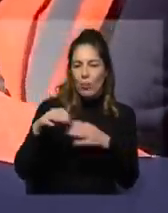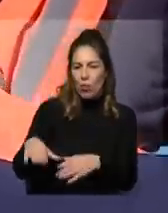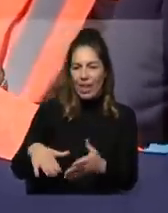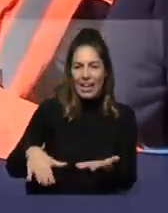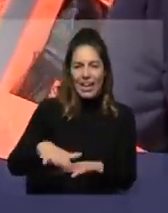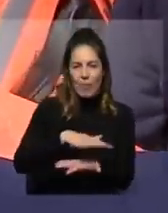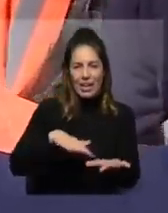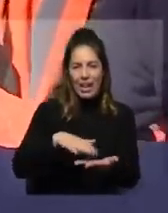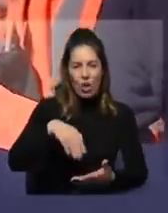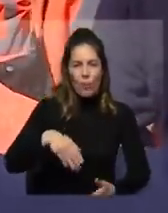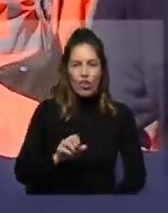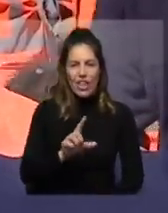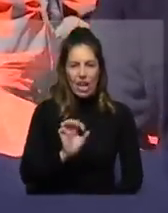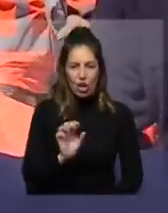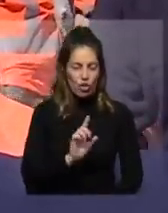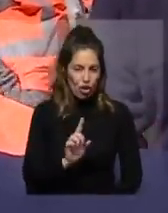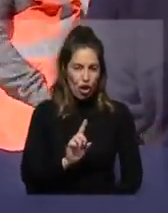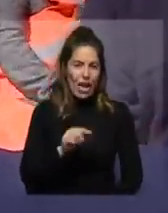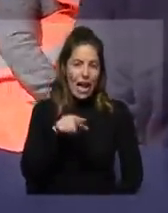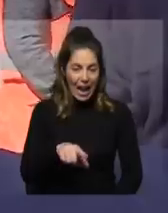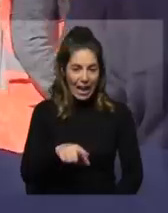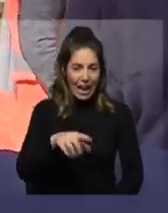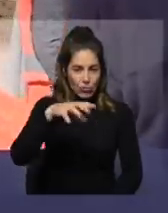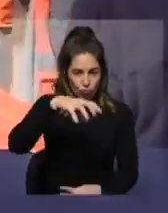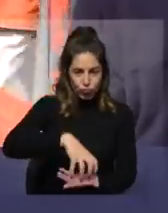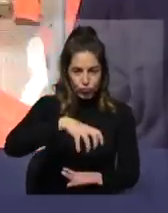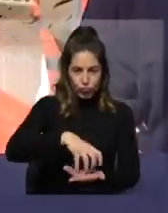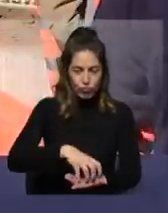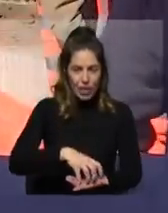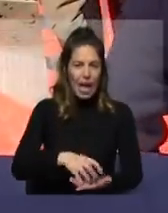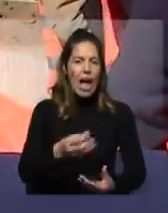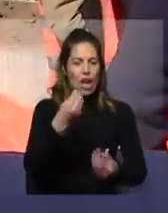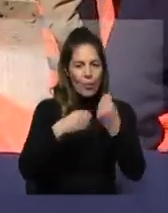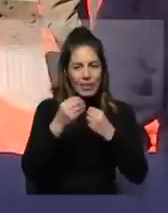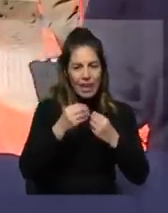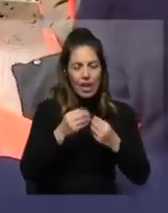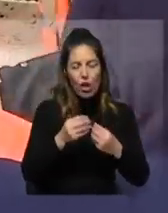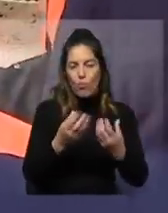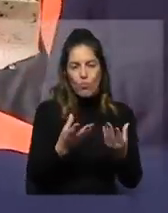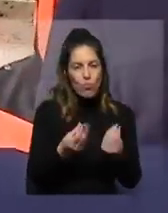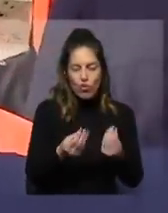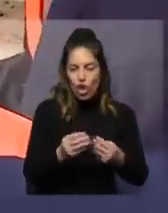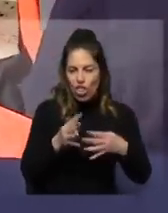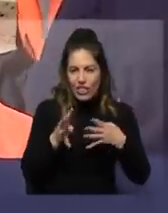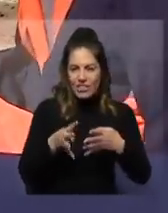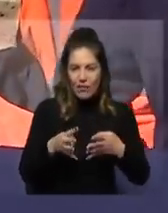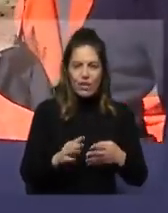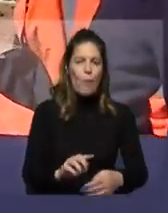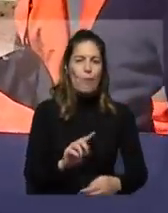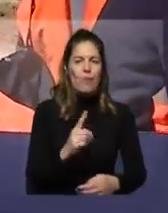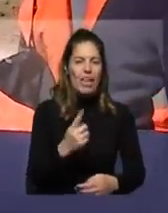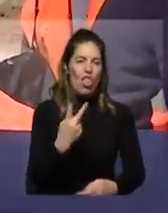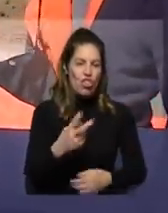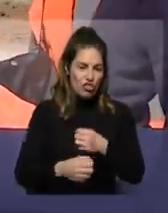ex mercado modelo acá lo que se hizo fue consolidar una unidad agroalimentaria con una cantidad de desafíos y que recién estamos en los primeros dos